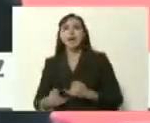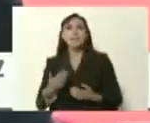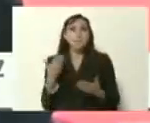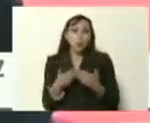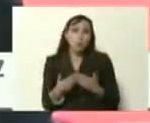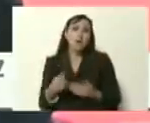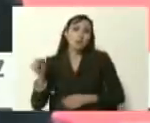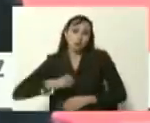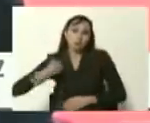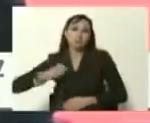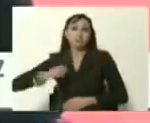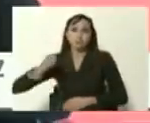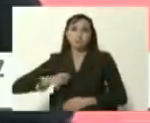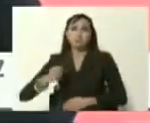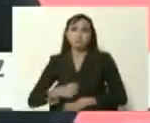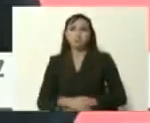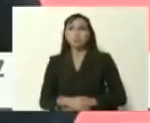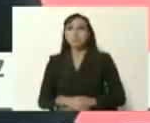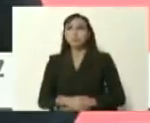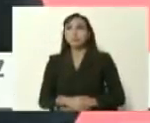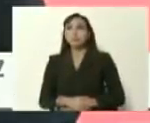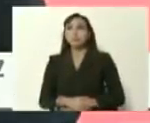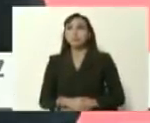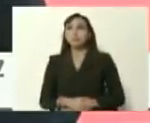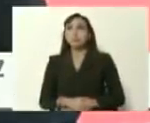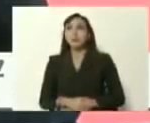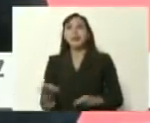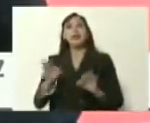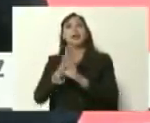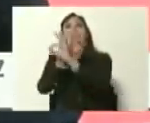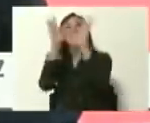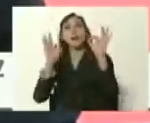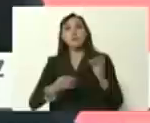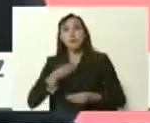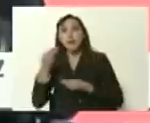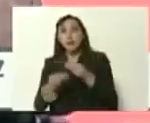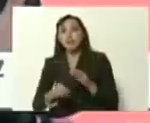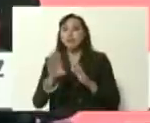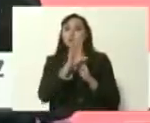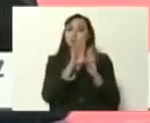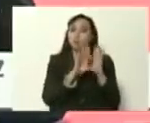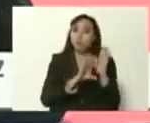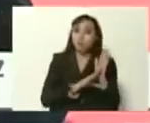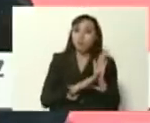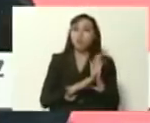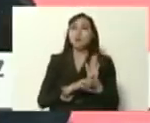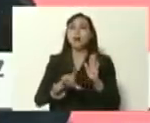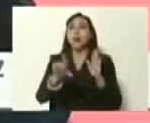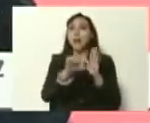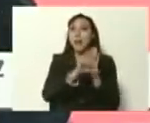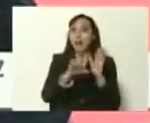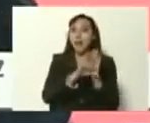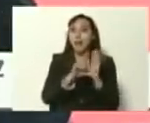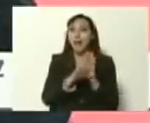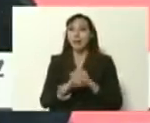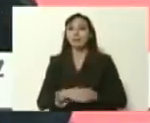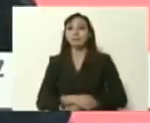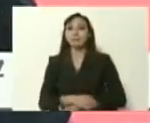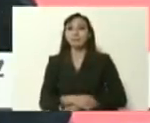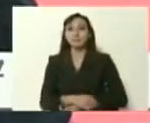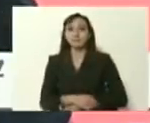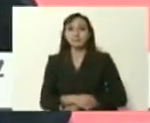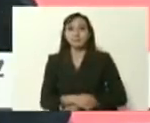propuestas. Y en última instancia sean los mecanismos constitucionales ilegales los